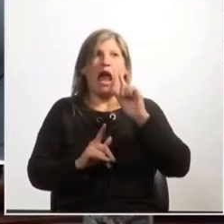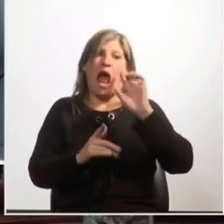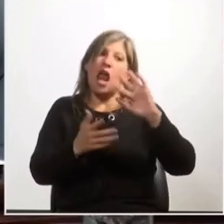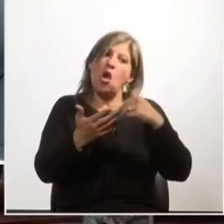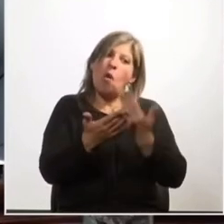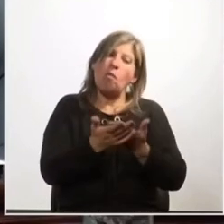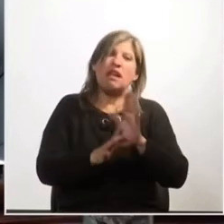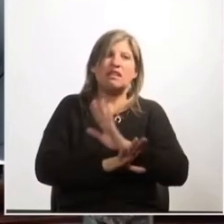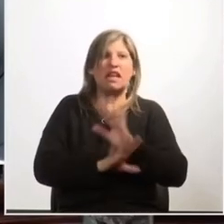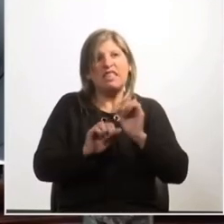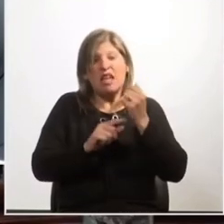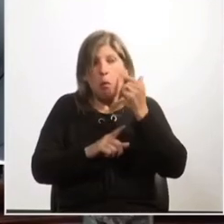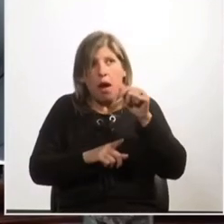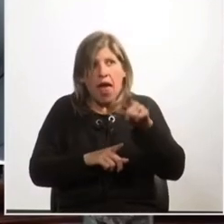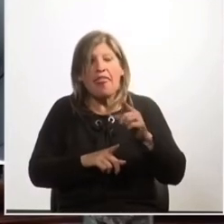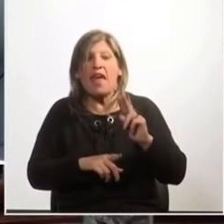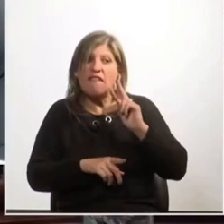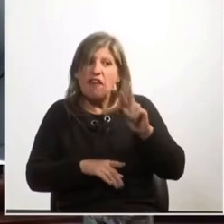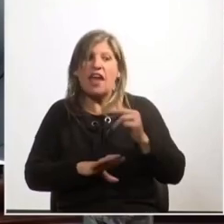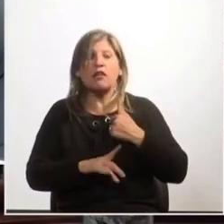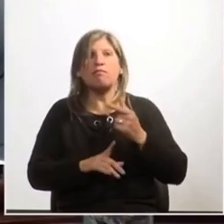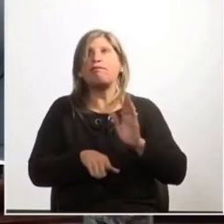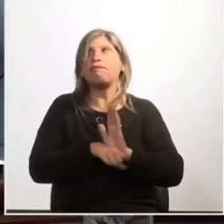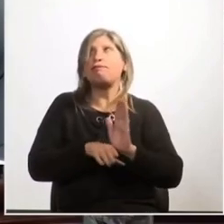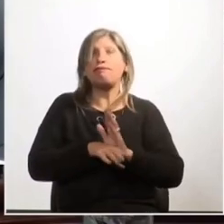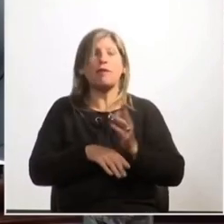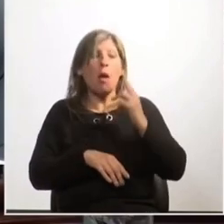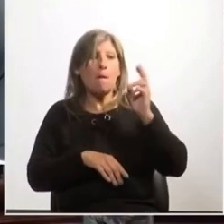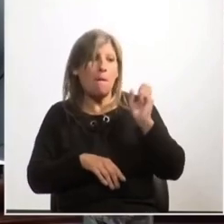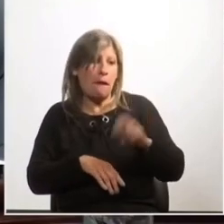pueda concebírselo como un plan.